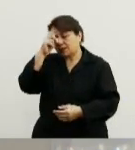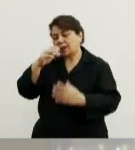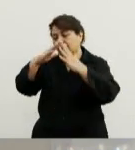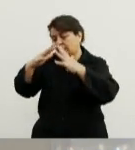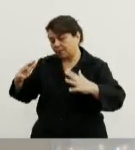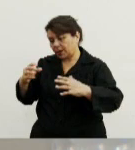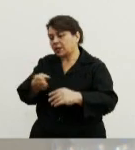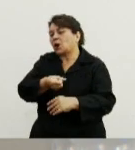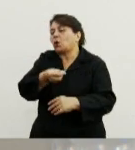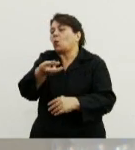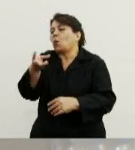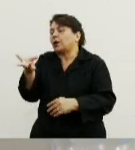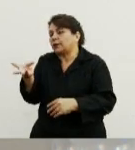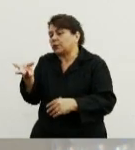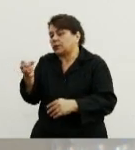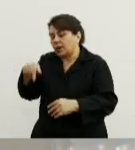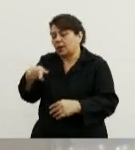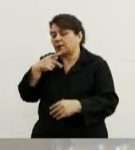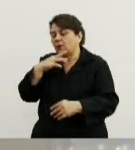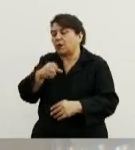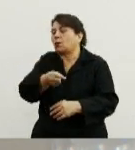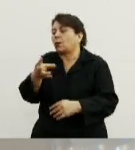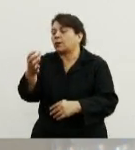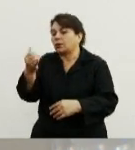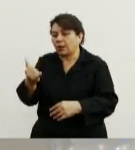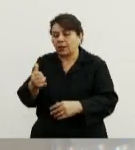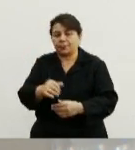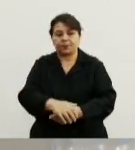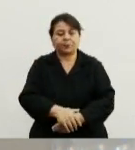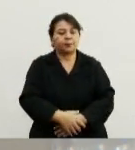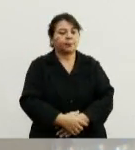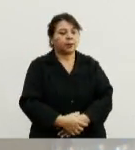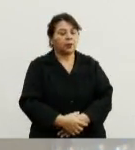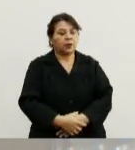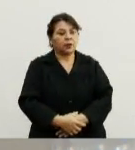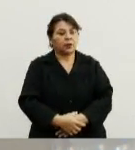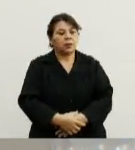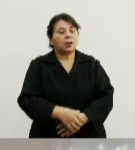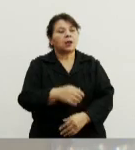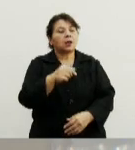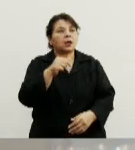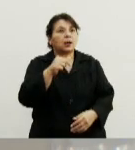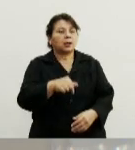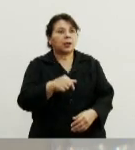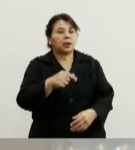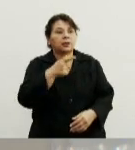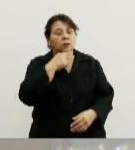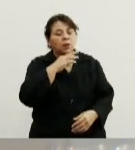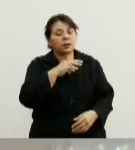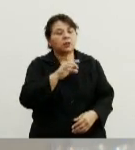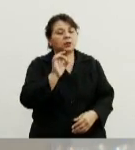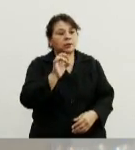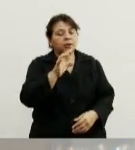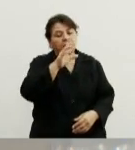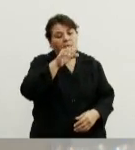se han organizado en la provincia de san juan para esta situación excepcional bueno tenemos previstos cinco hospitales de